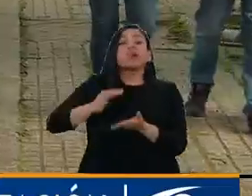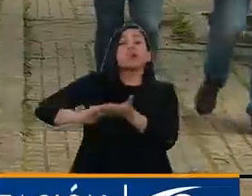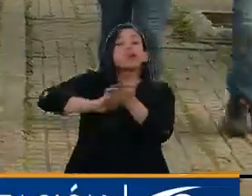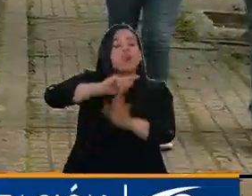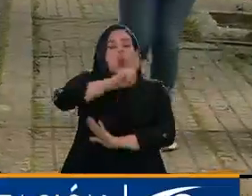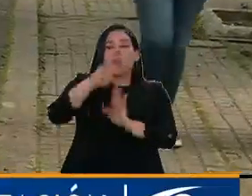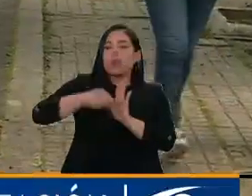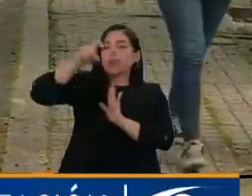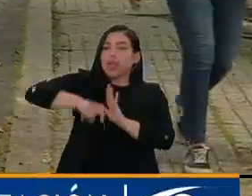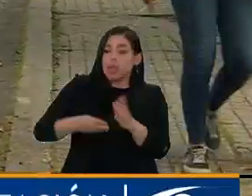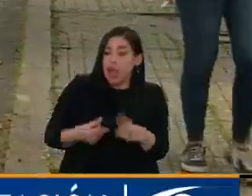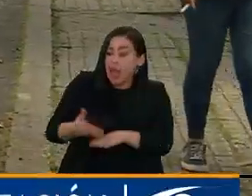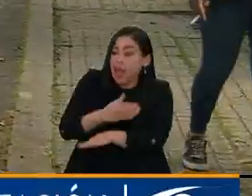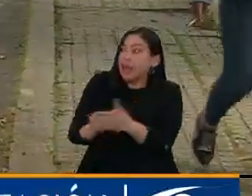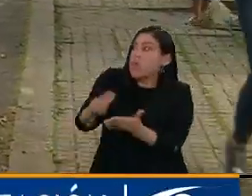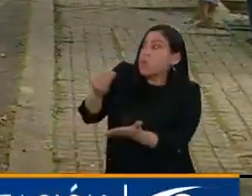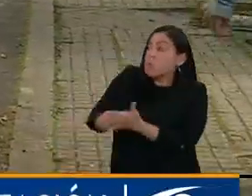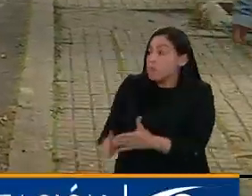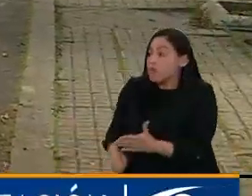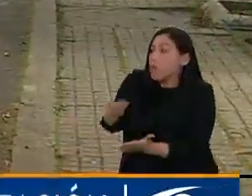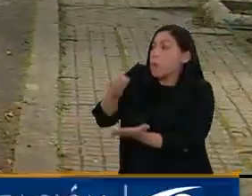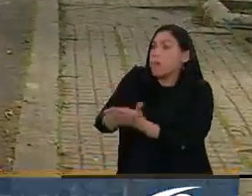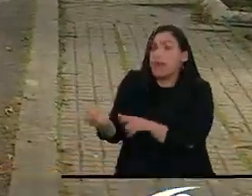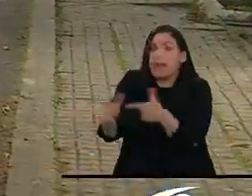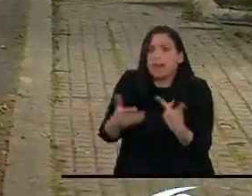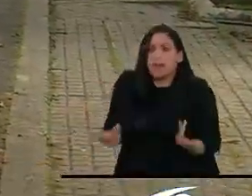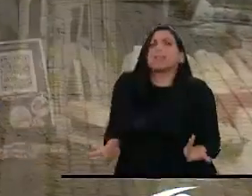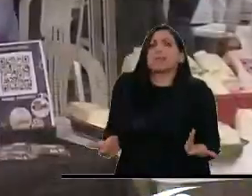estas obras, que pagaron de su bolsillo.